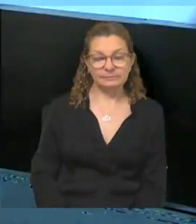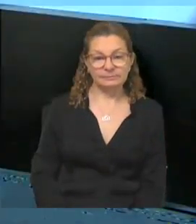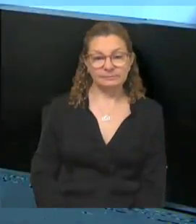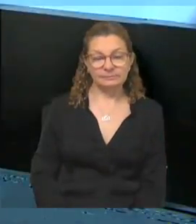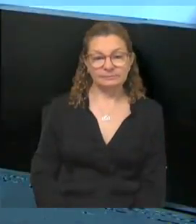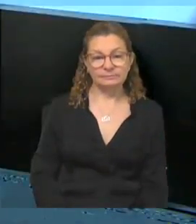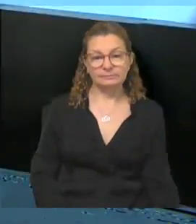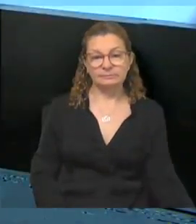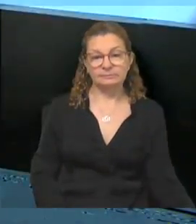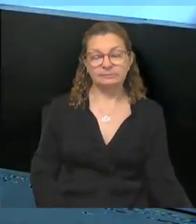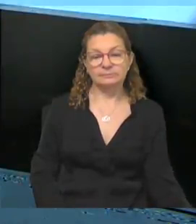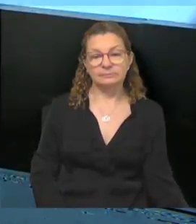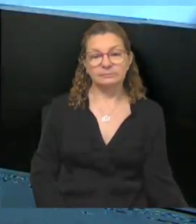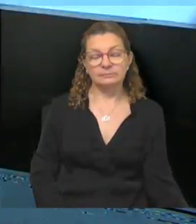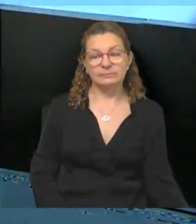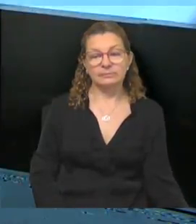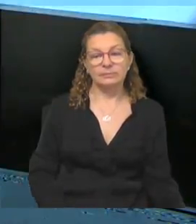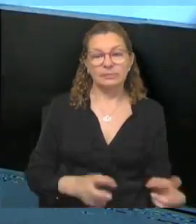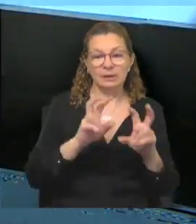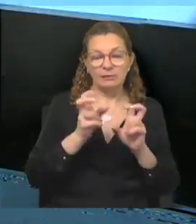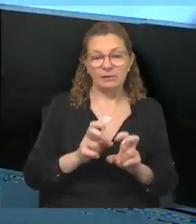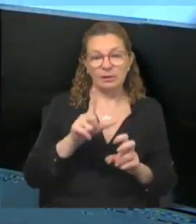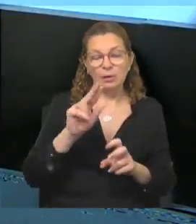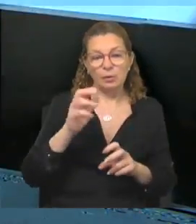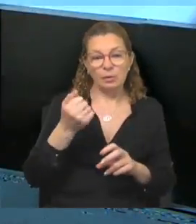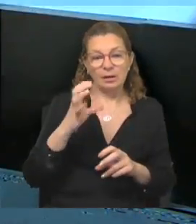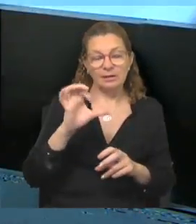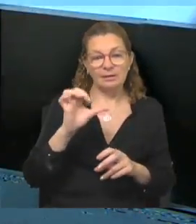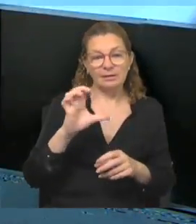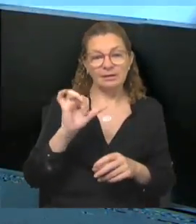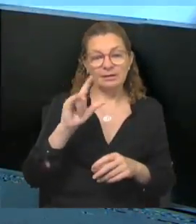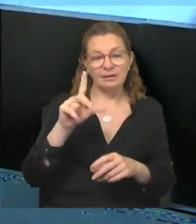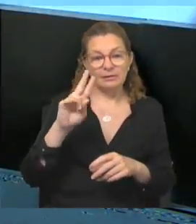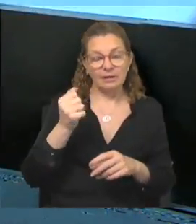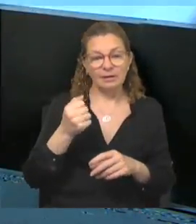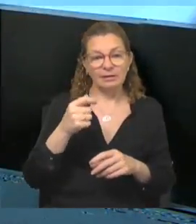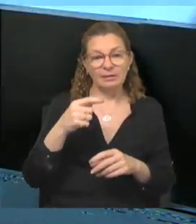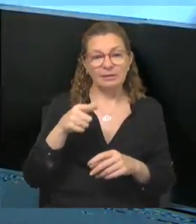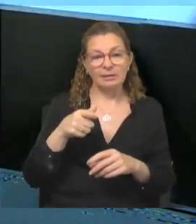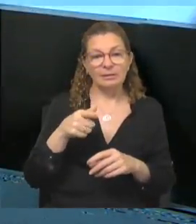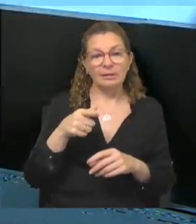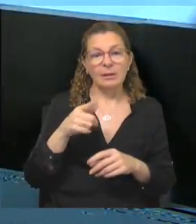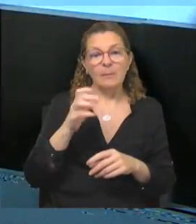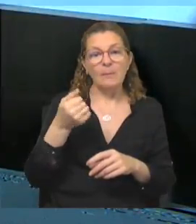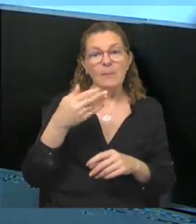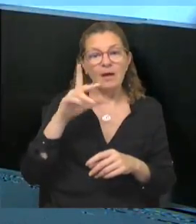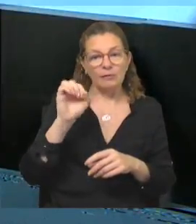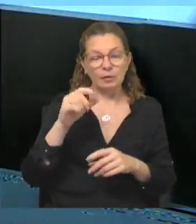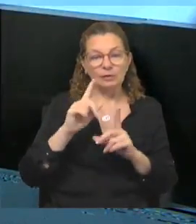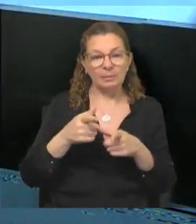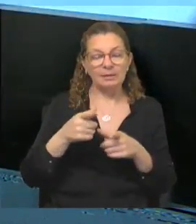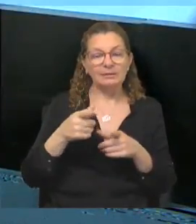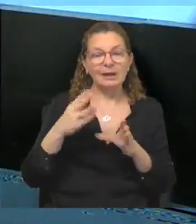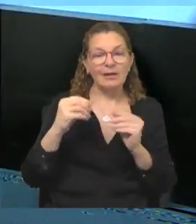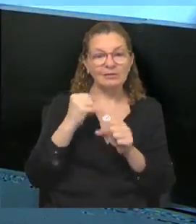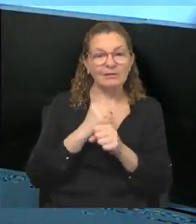como veíamos una en base a una investigación de Lucas Silva y bueno trabajando ahí en la realización Pablo estol vamos a otros temas porque en